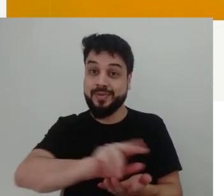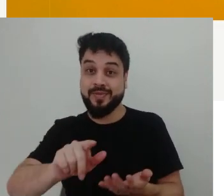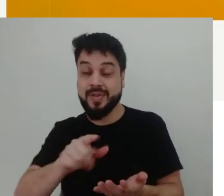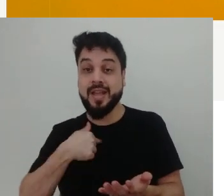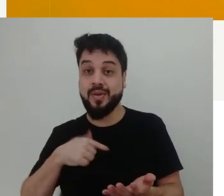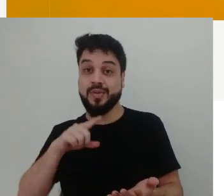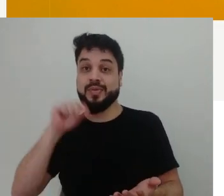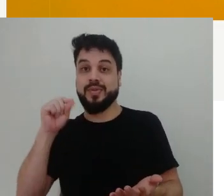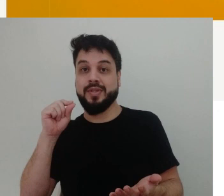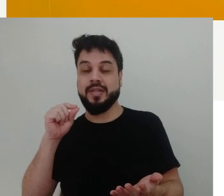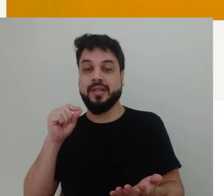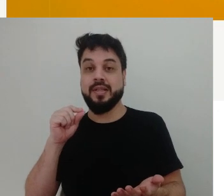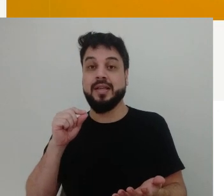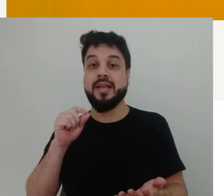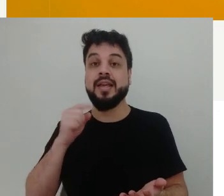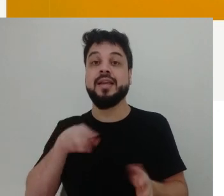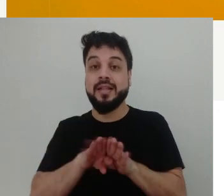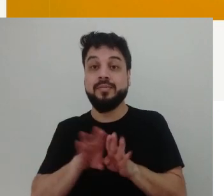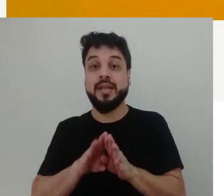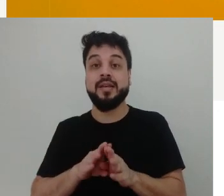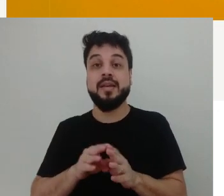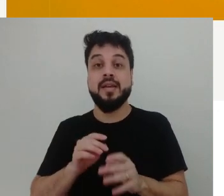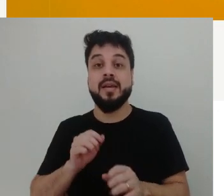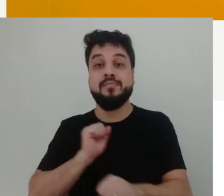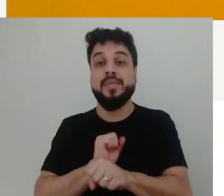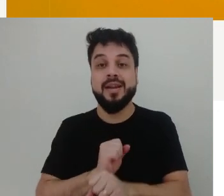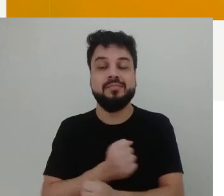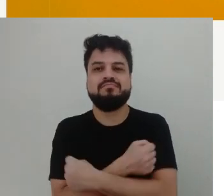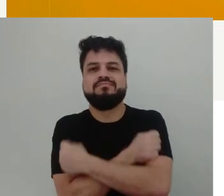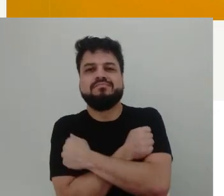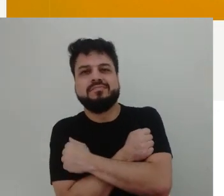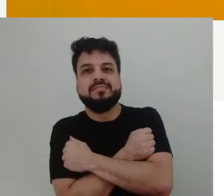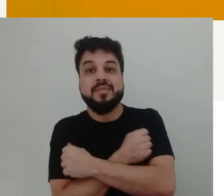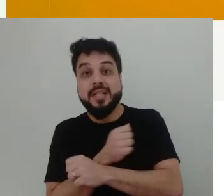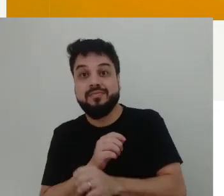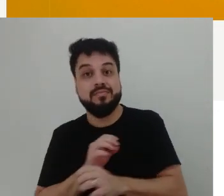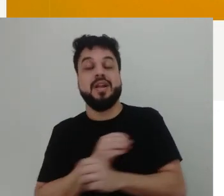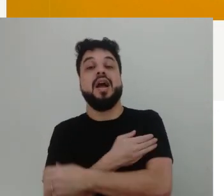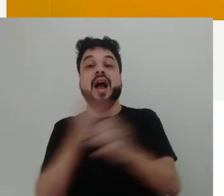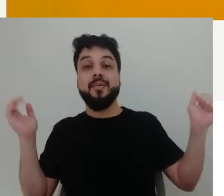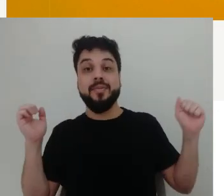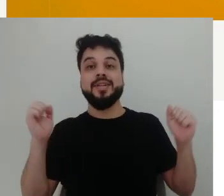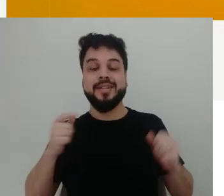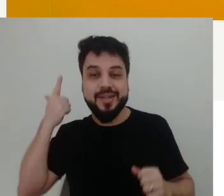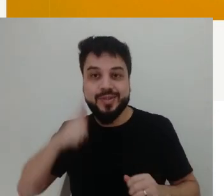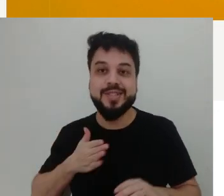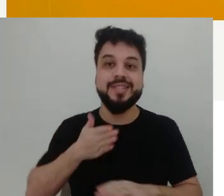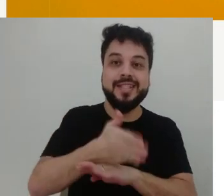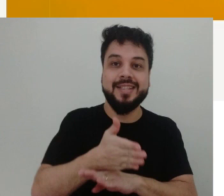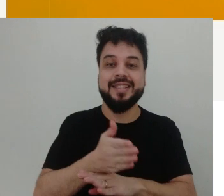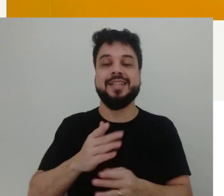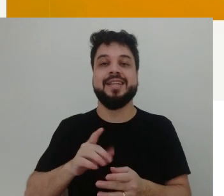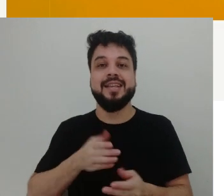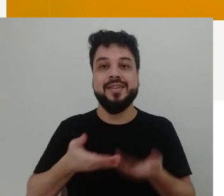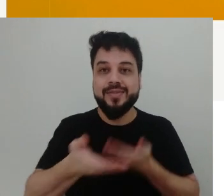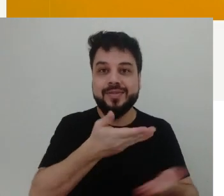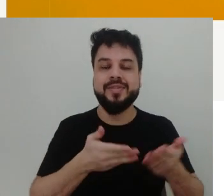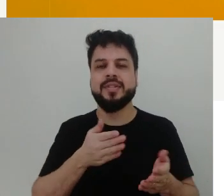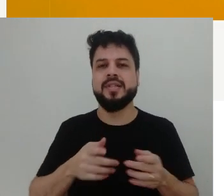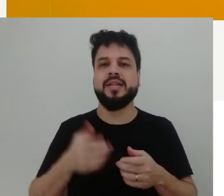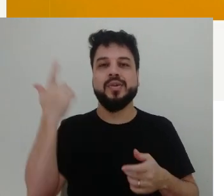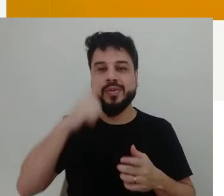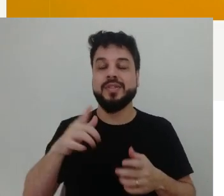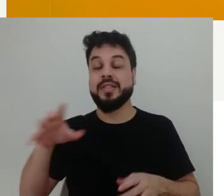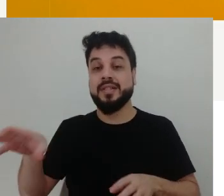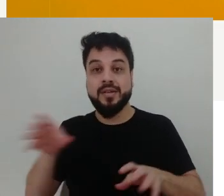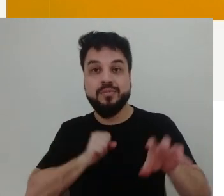el programa de estudios interdisciplinarios, que es donde más a gusto me siento. Pero bueno, un poco más bien lo que me permitió